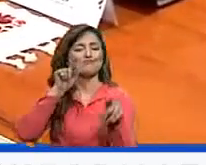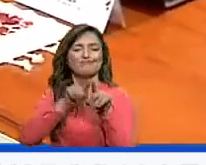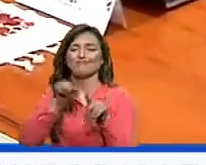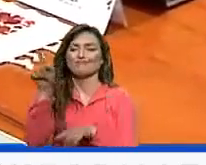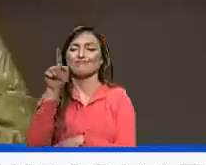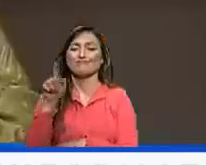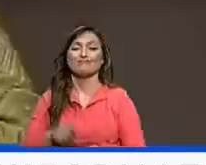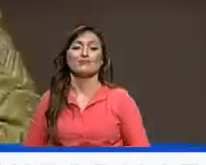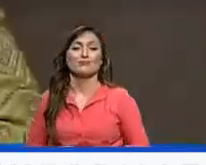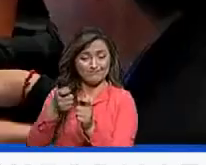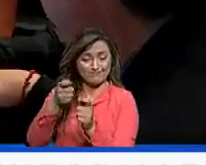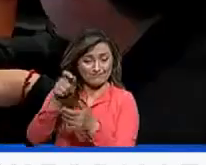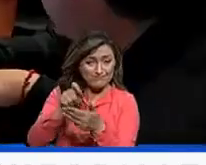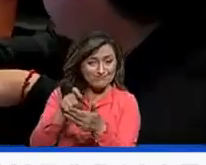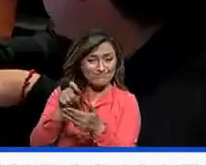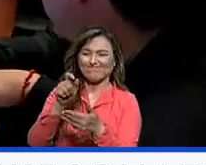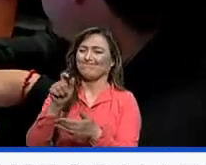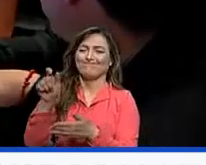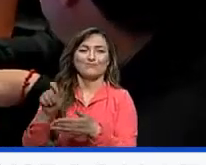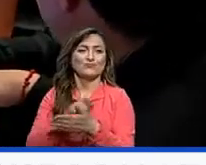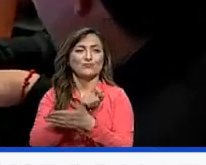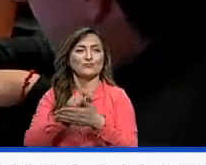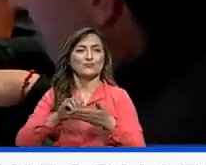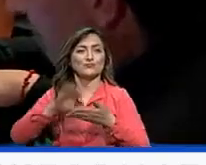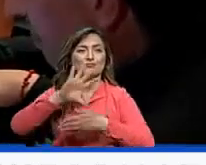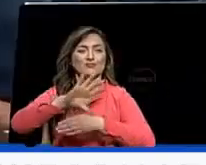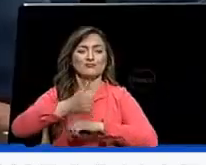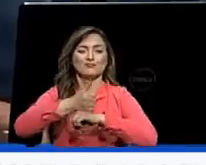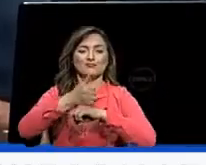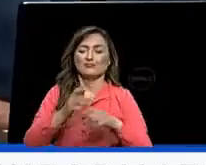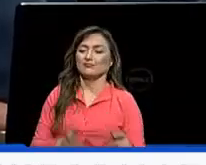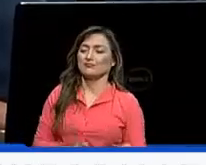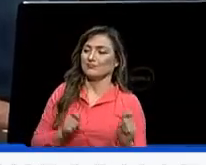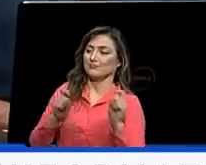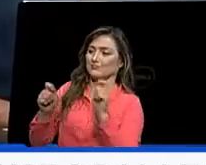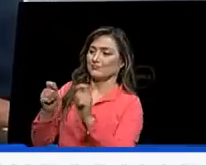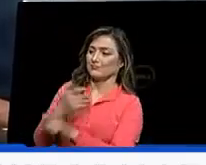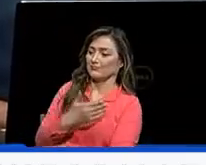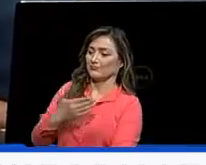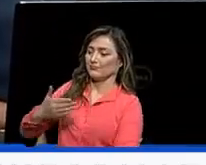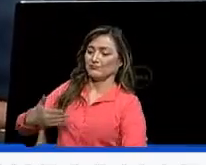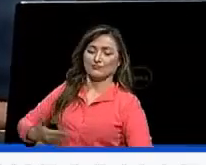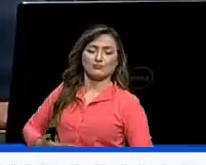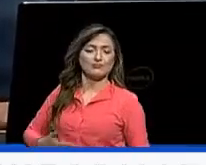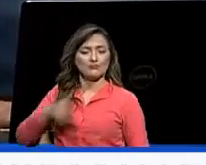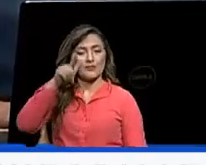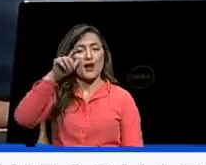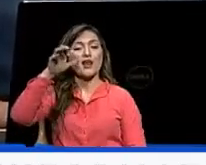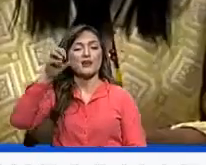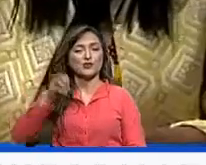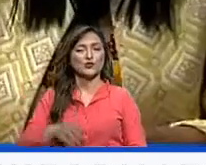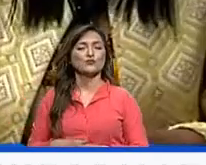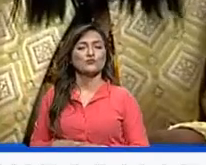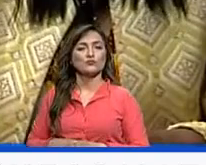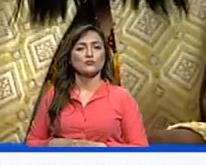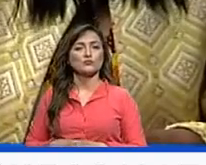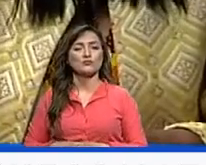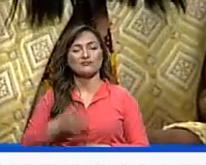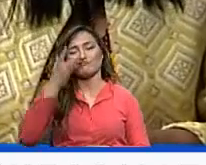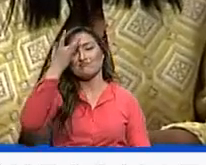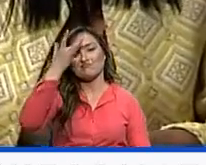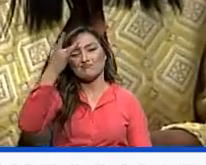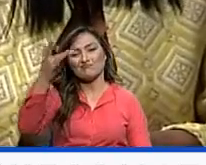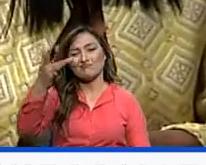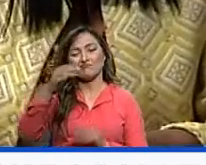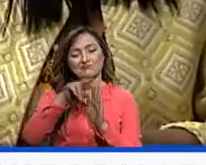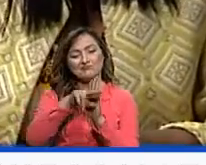la Asamblea Nacional. Ahora con esta decisión nada más depende del Ejecutivo decidir si envía o no un nuevo proyecto